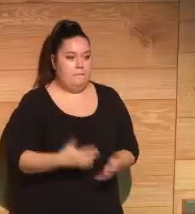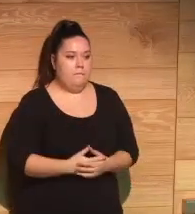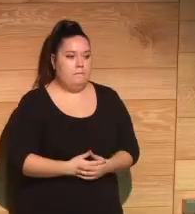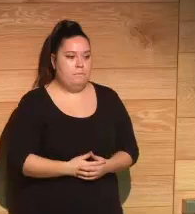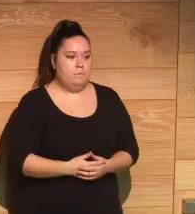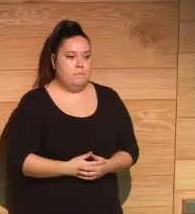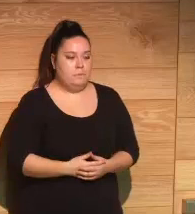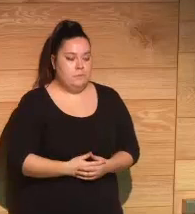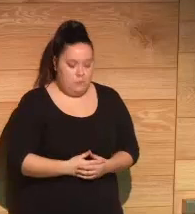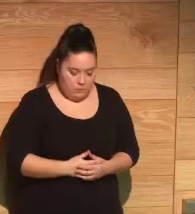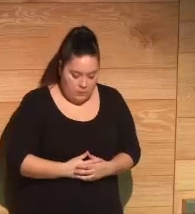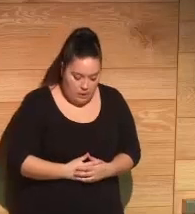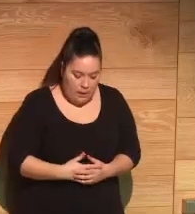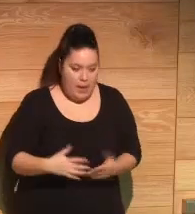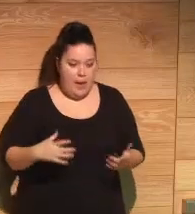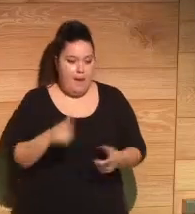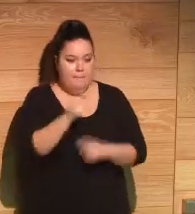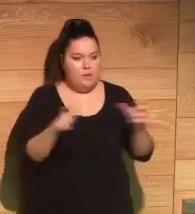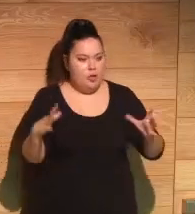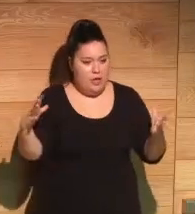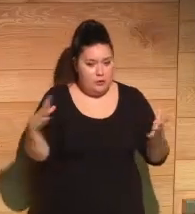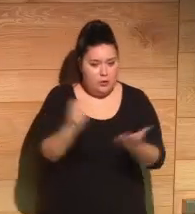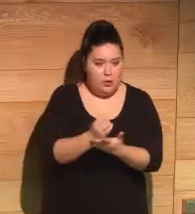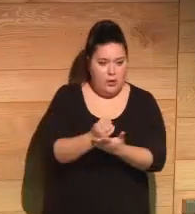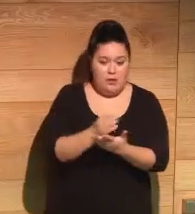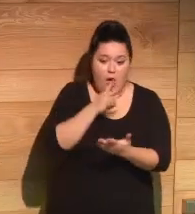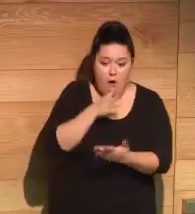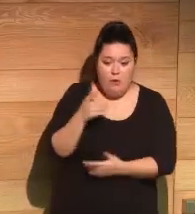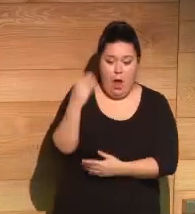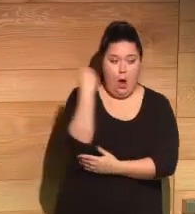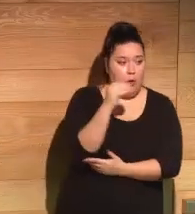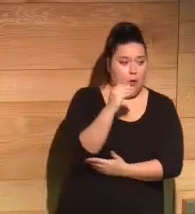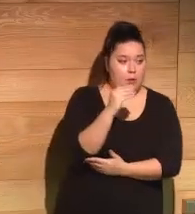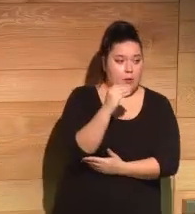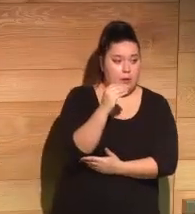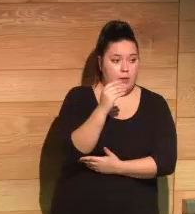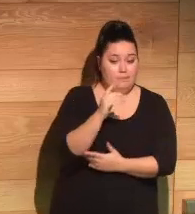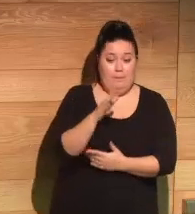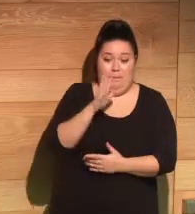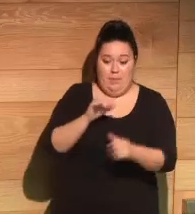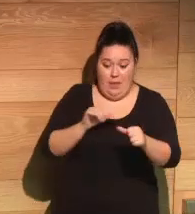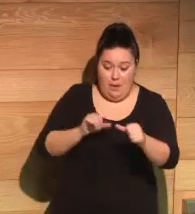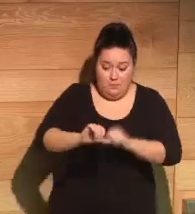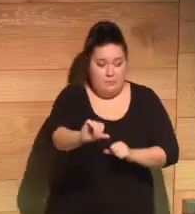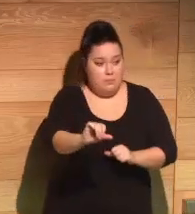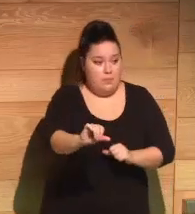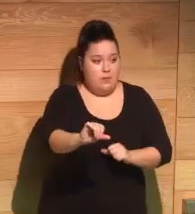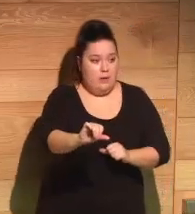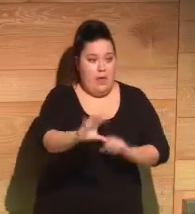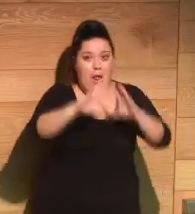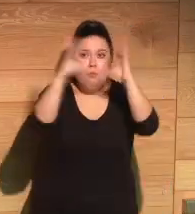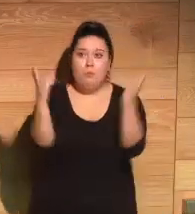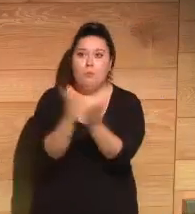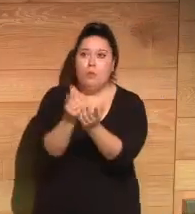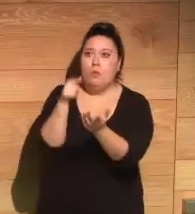la existencia de todas las personas que ahora son jóvenes y las que van a nacer a partir de ahora, el mundo con el que se